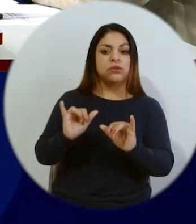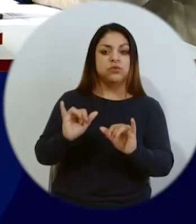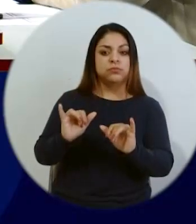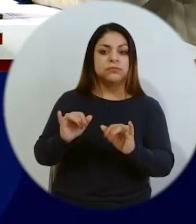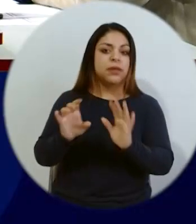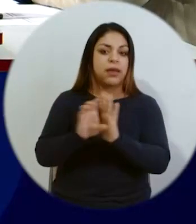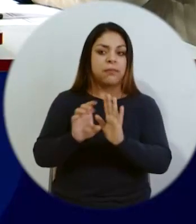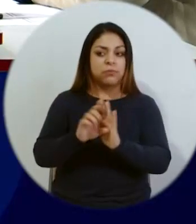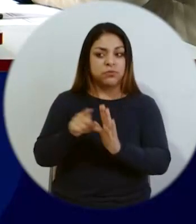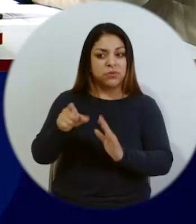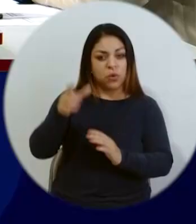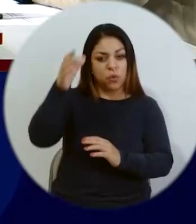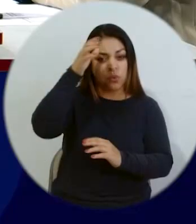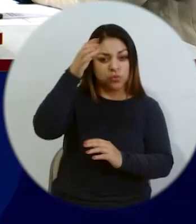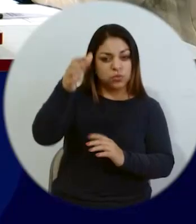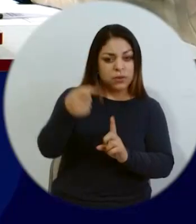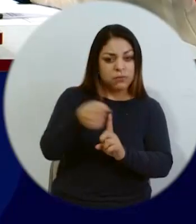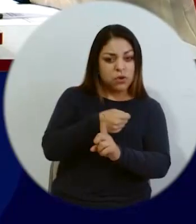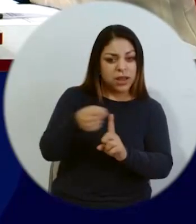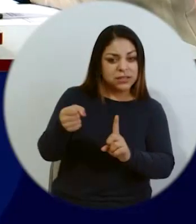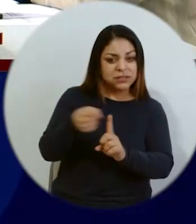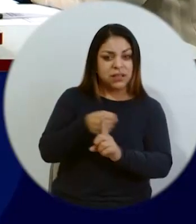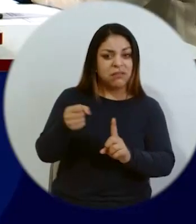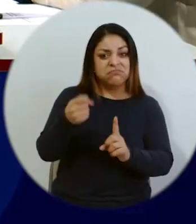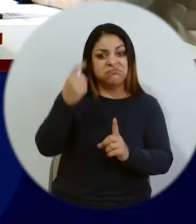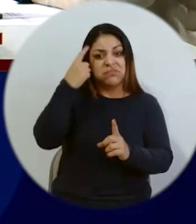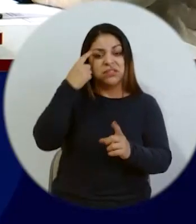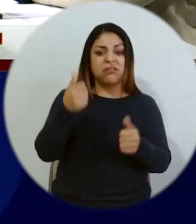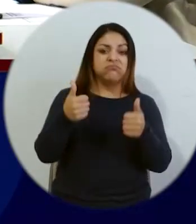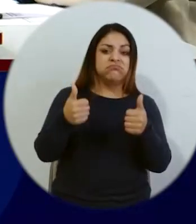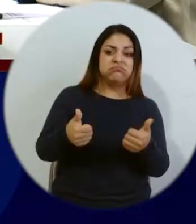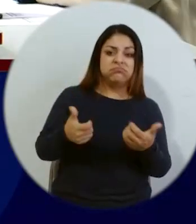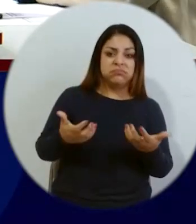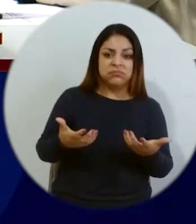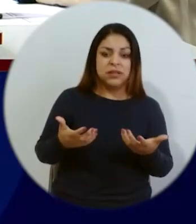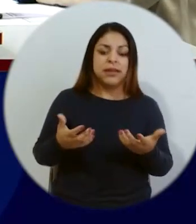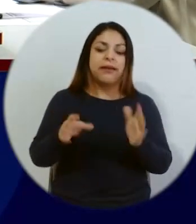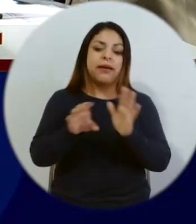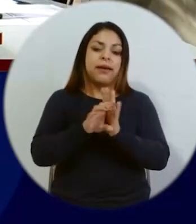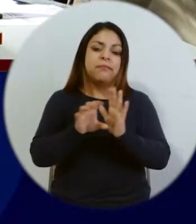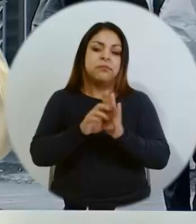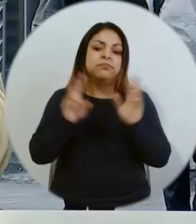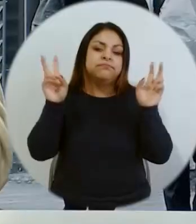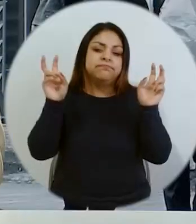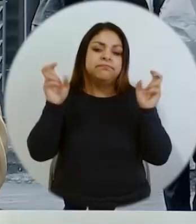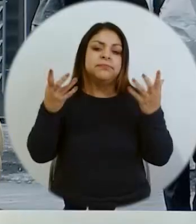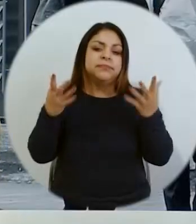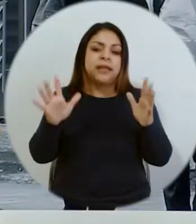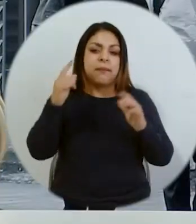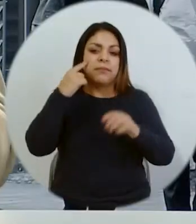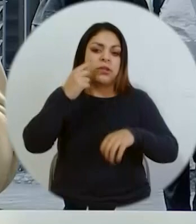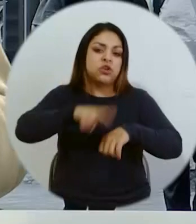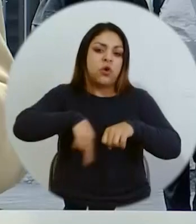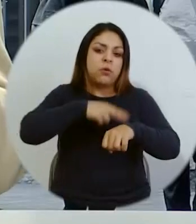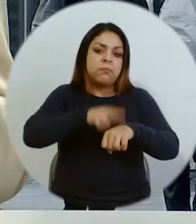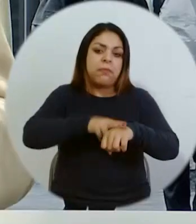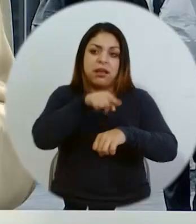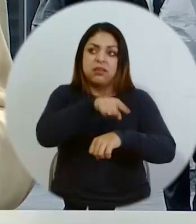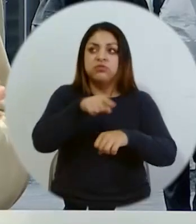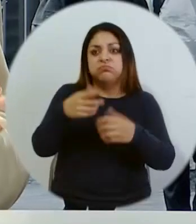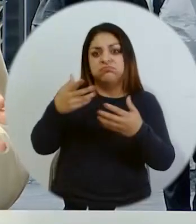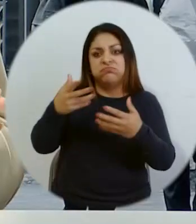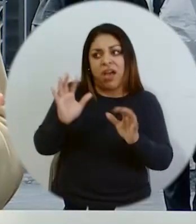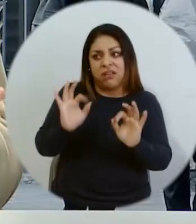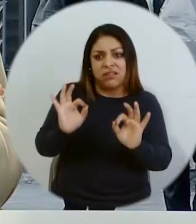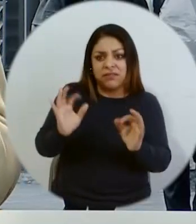porque está esa cultura, esa violencia cultural, que es la que hablábamos al inicio, sobre la normalización y la legitimación de que así